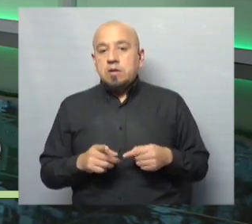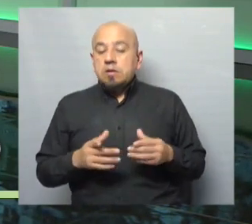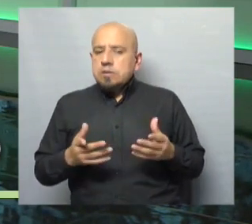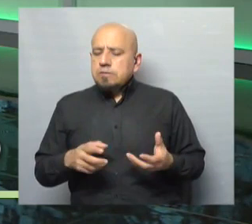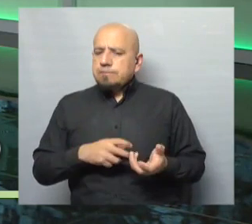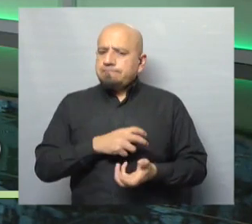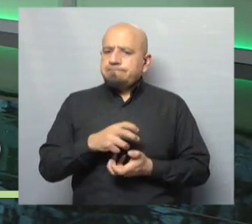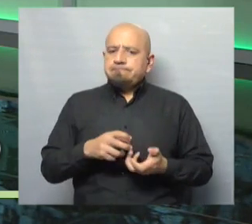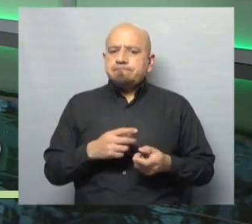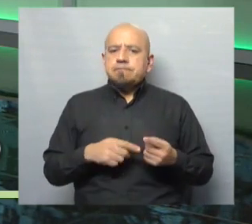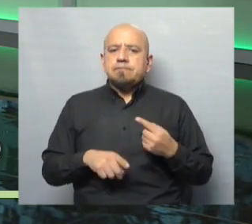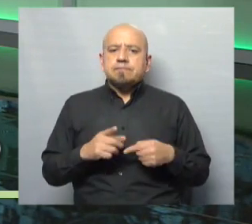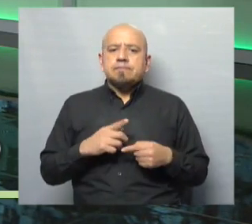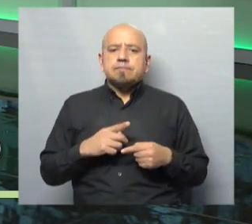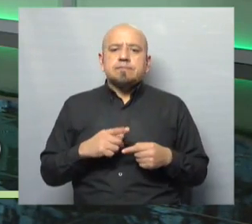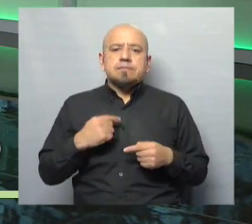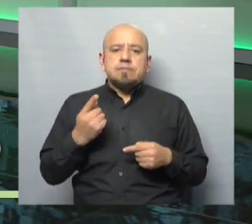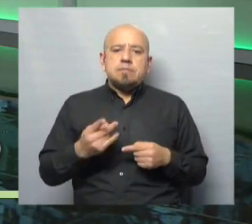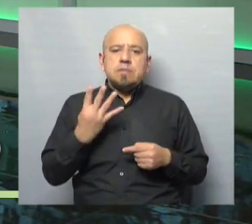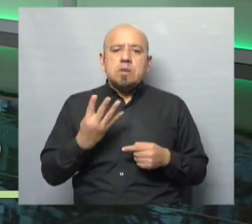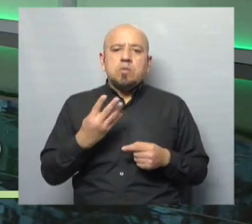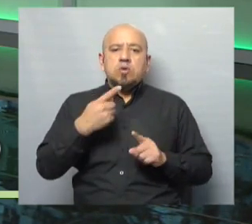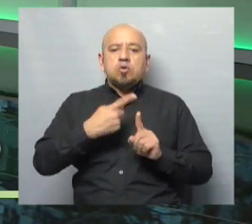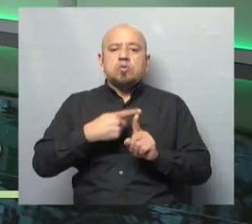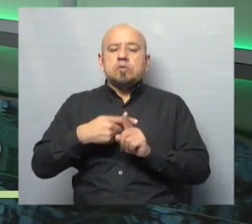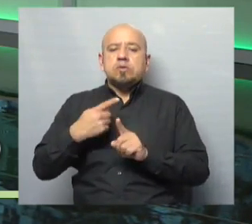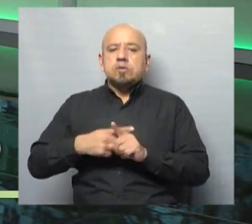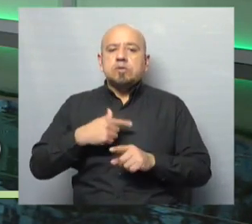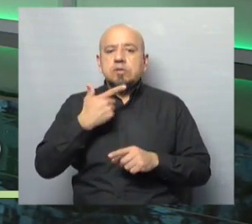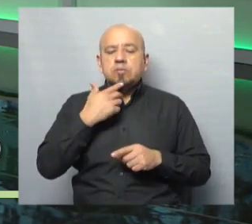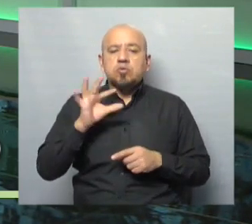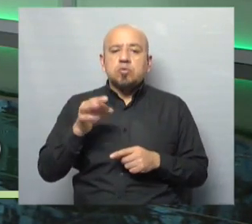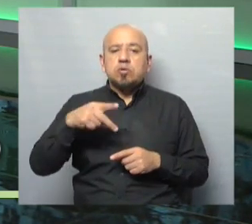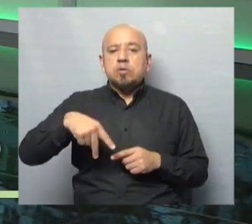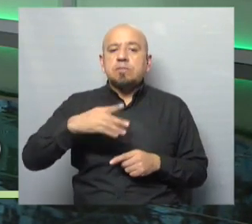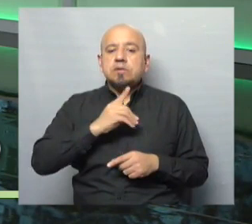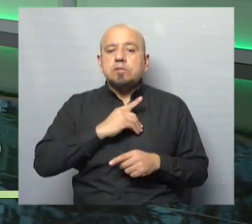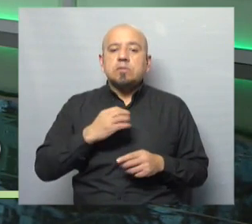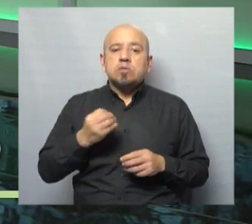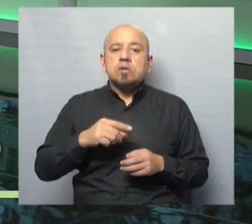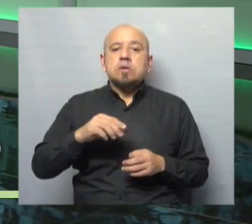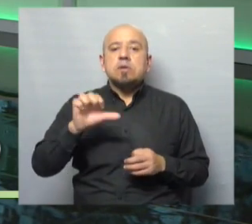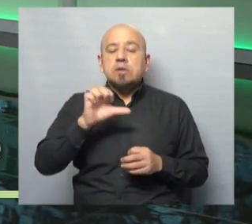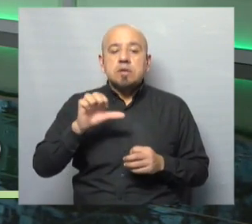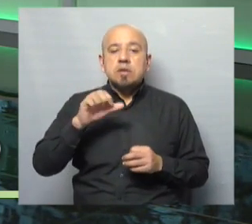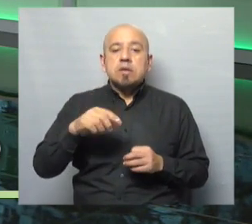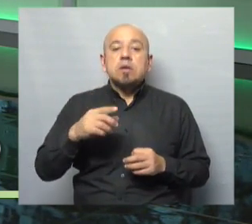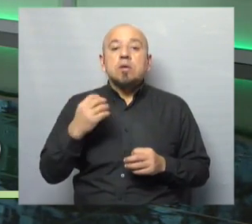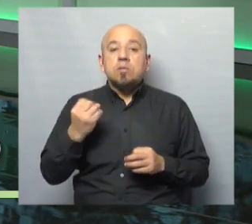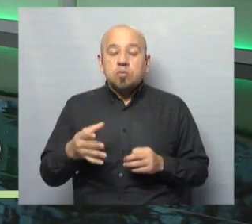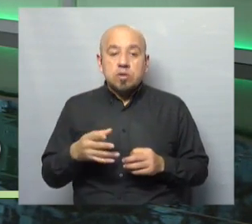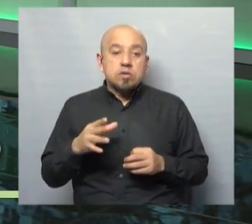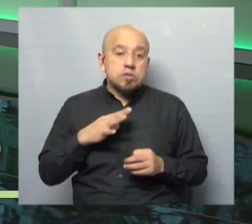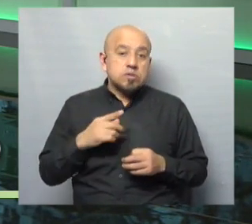complicación pero por los próximos cuatro meses sería por septiembre octubre noviembre siempre porque a partir de enero si todo continúa como está